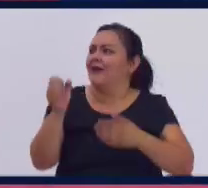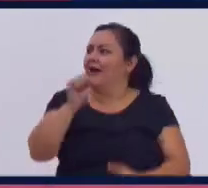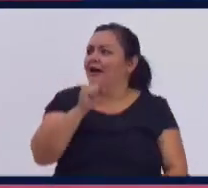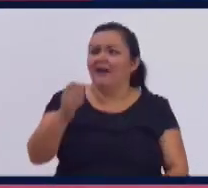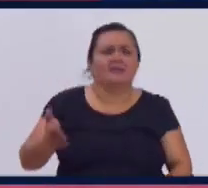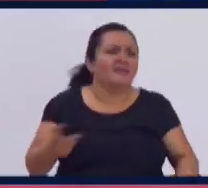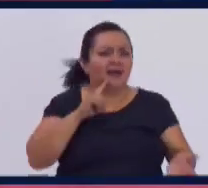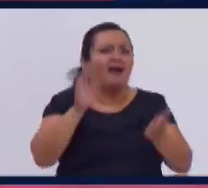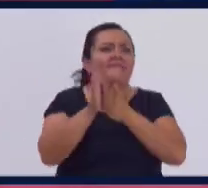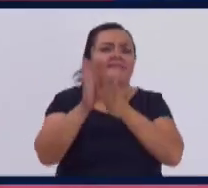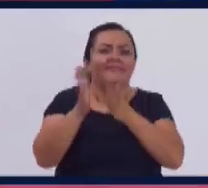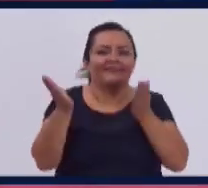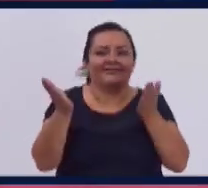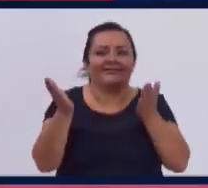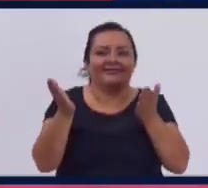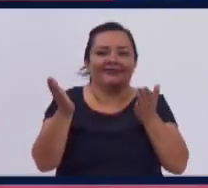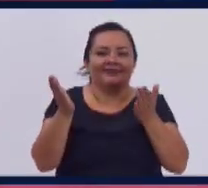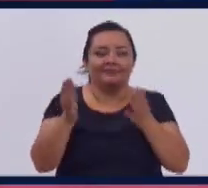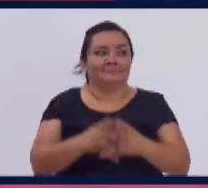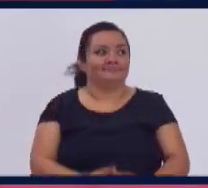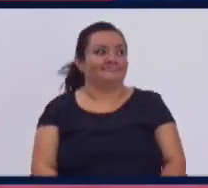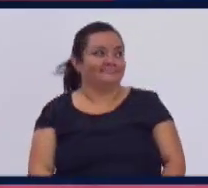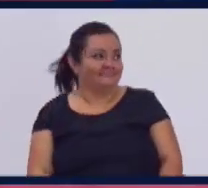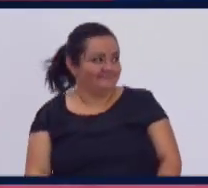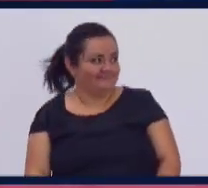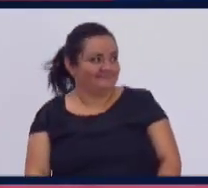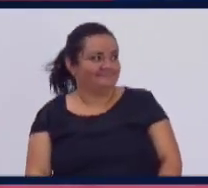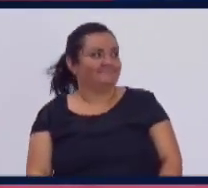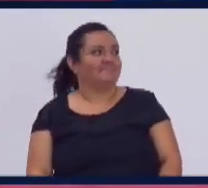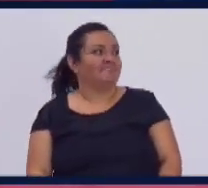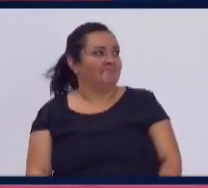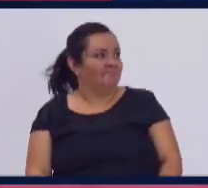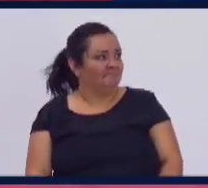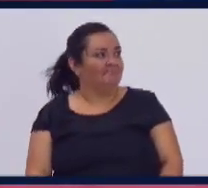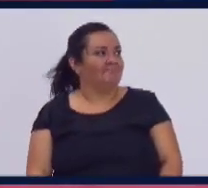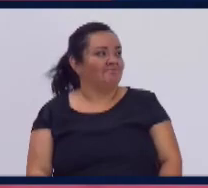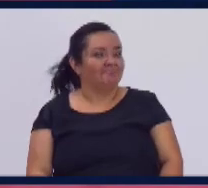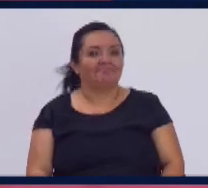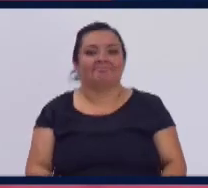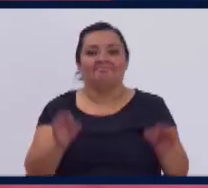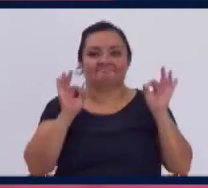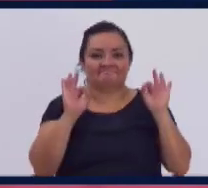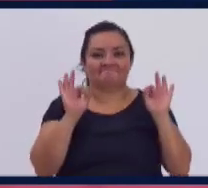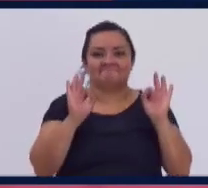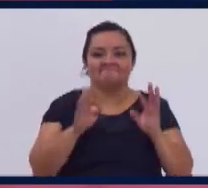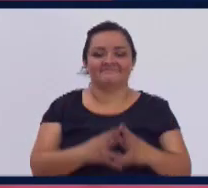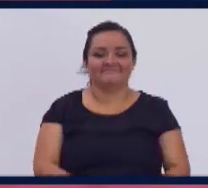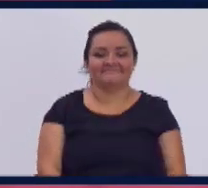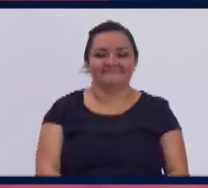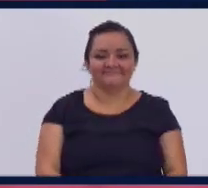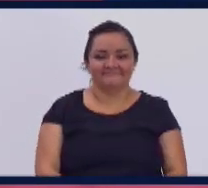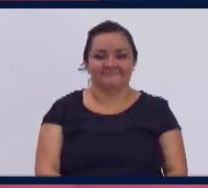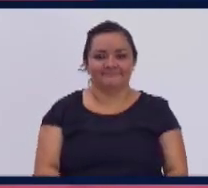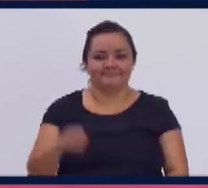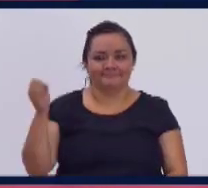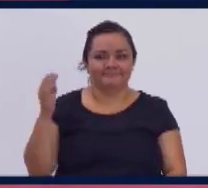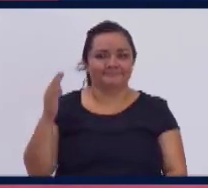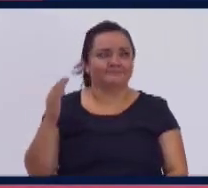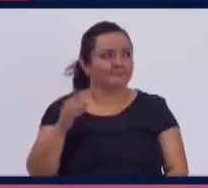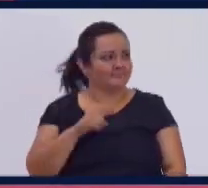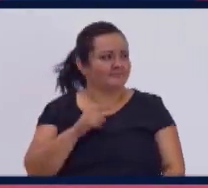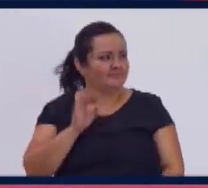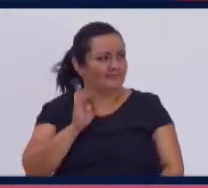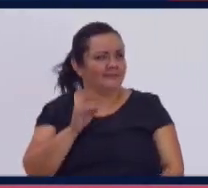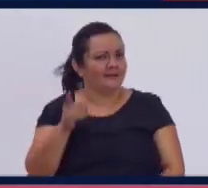cantar, alabemos al Señor. Vaya, dije, este salió mejor que los que traigo siempre. Y me dice Walter,